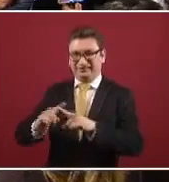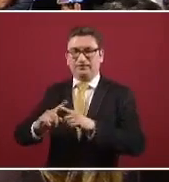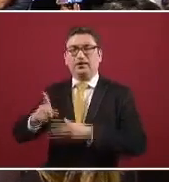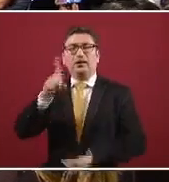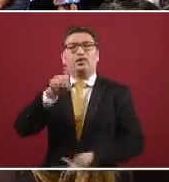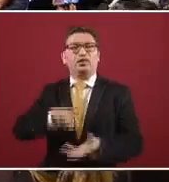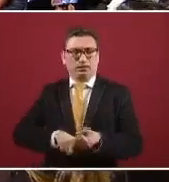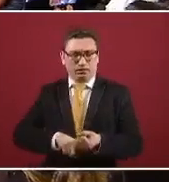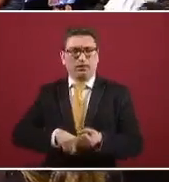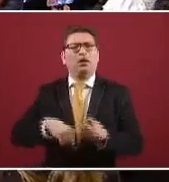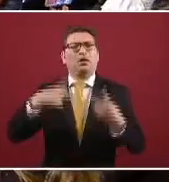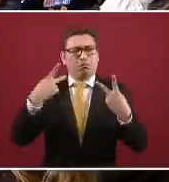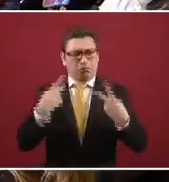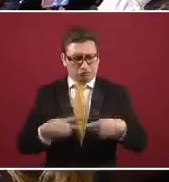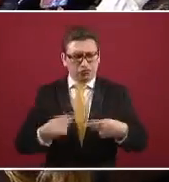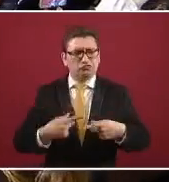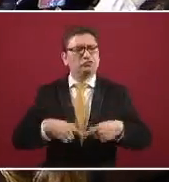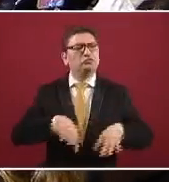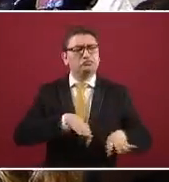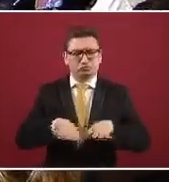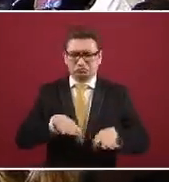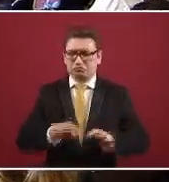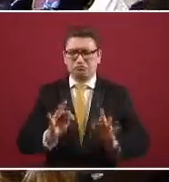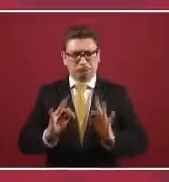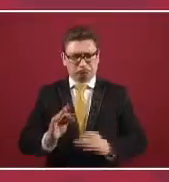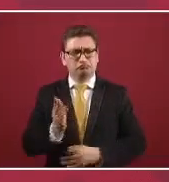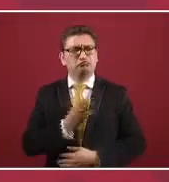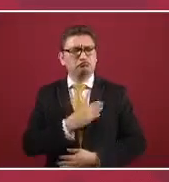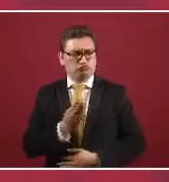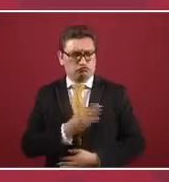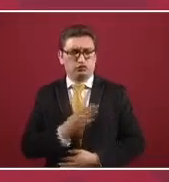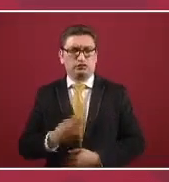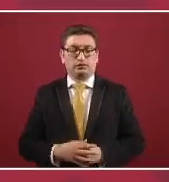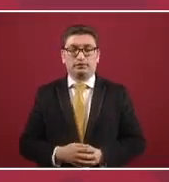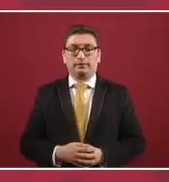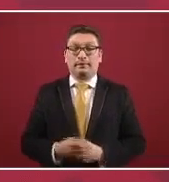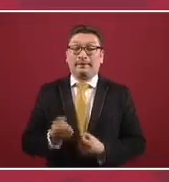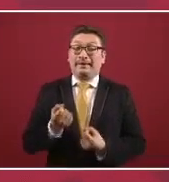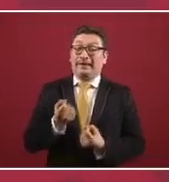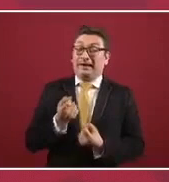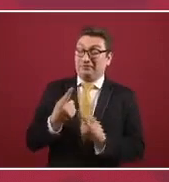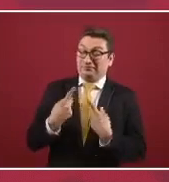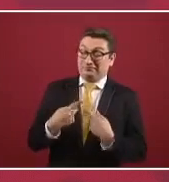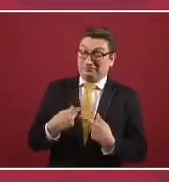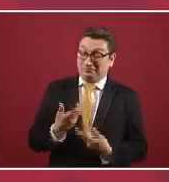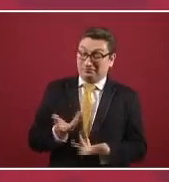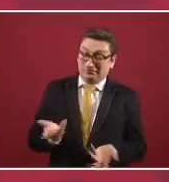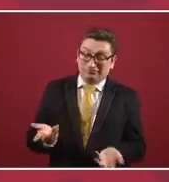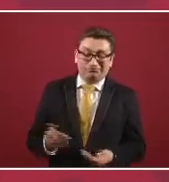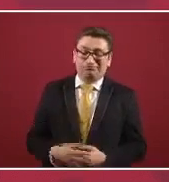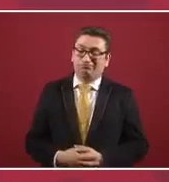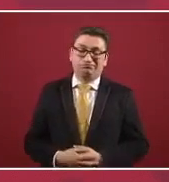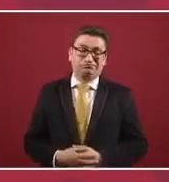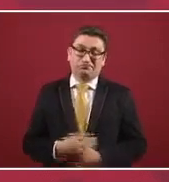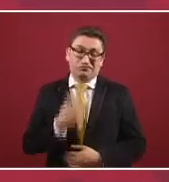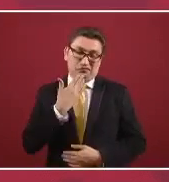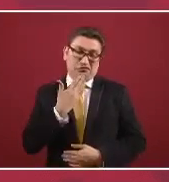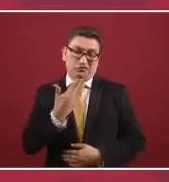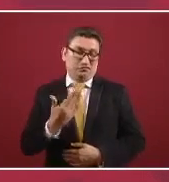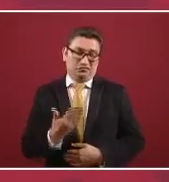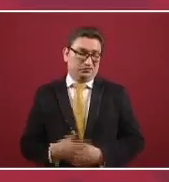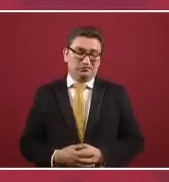buenos funcionarios, buenos servidores públicos y otros que pues no están a la altura